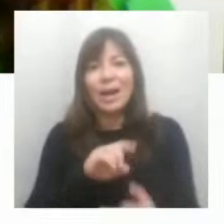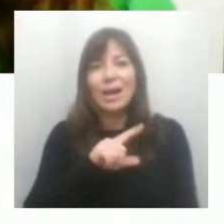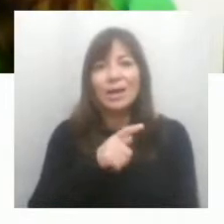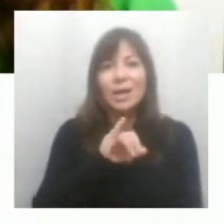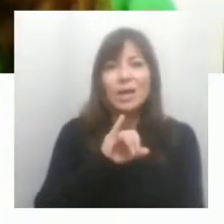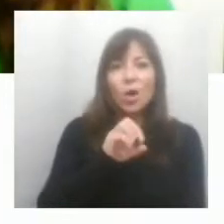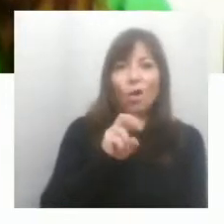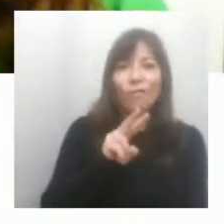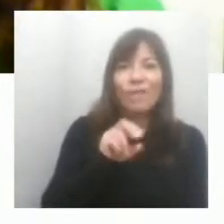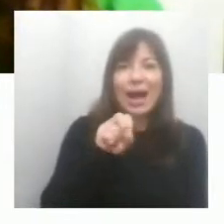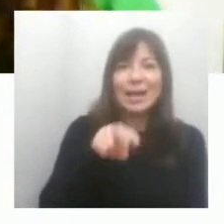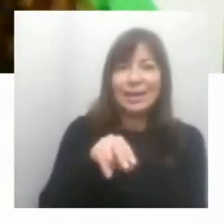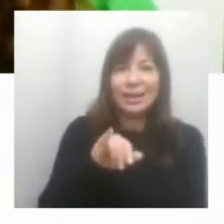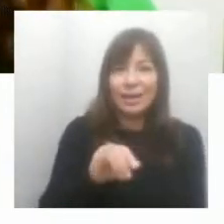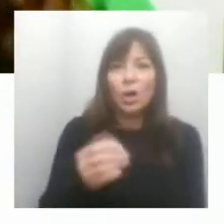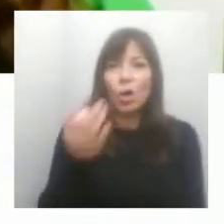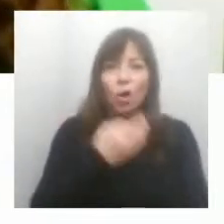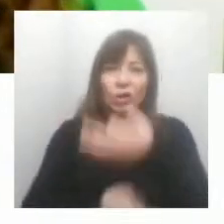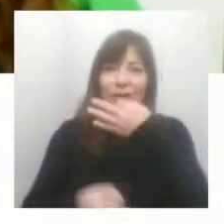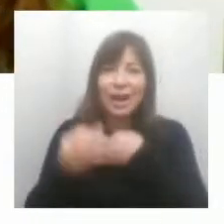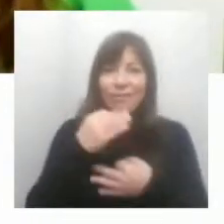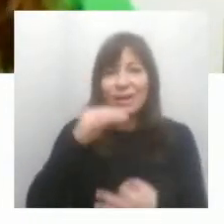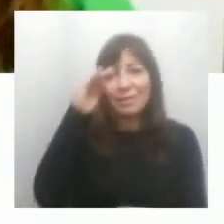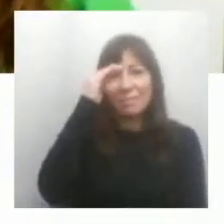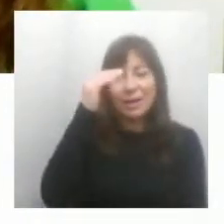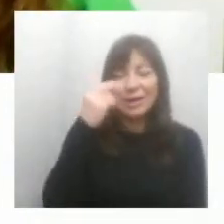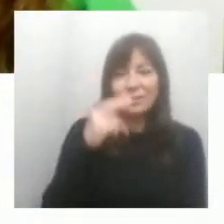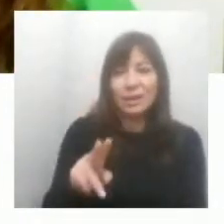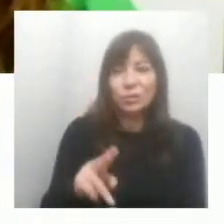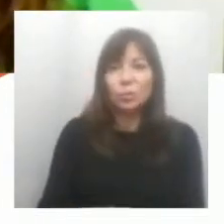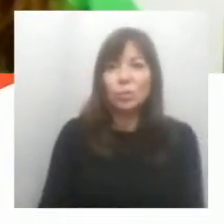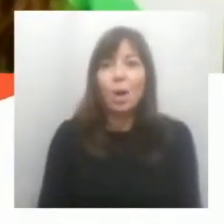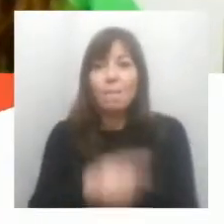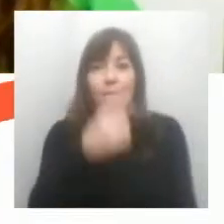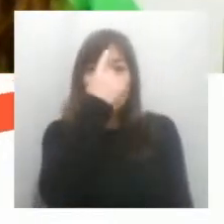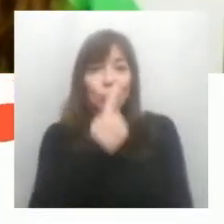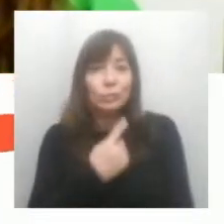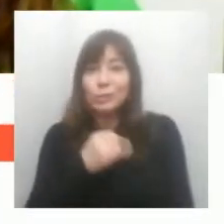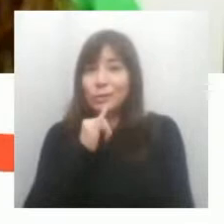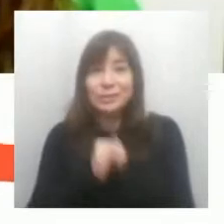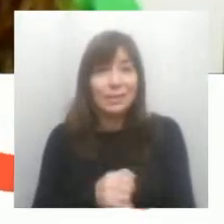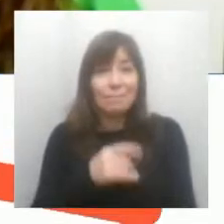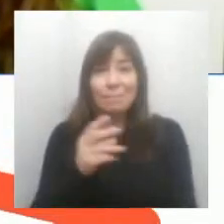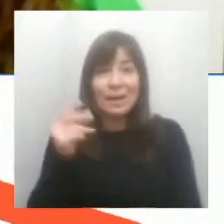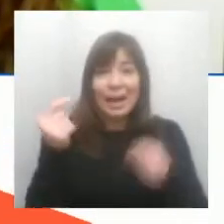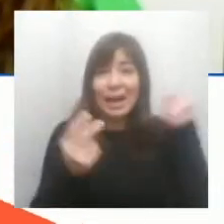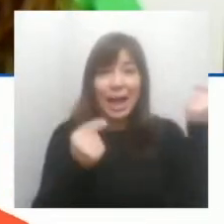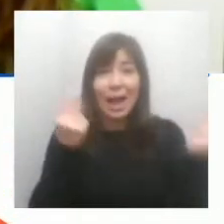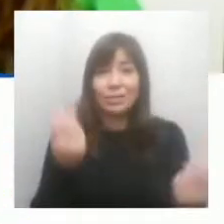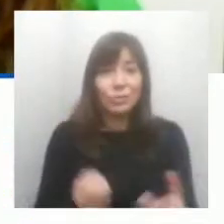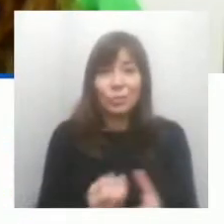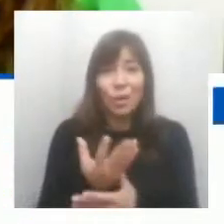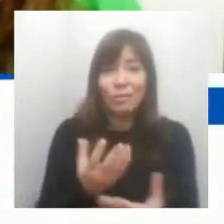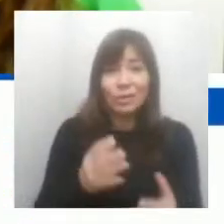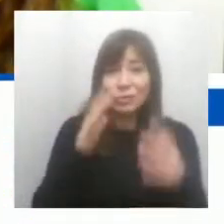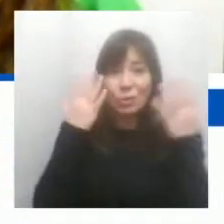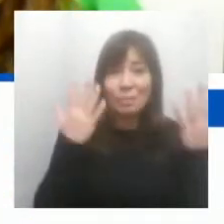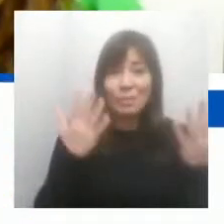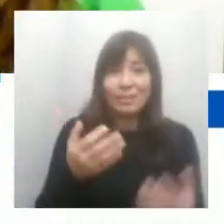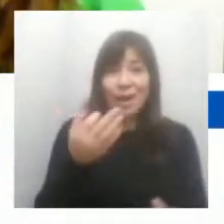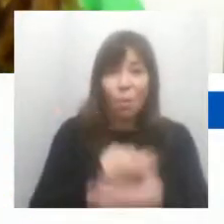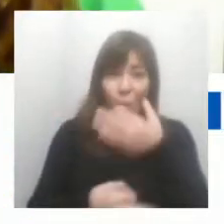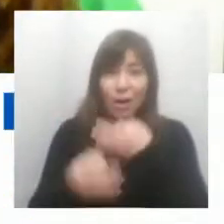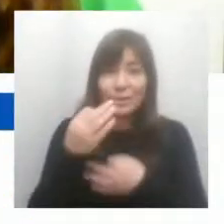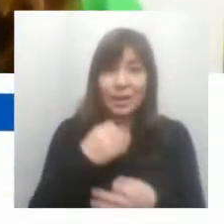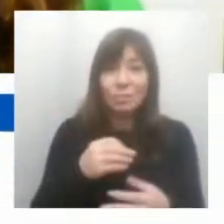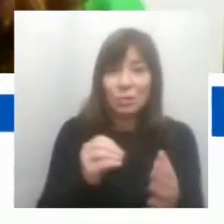su experiencia con la casa sísmica. Sí, Pame, oye, el museo siempre está creando cosas nuevas, siempre nos sorprende. Así que cuéntame un poco más, que no, ¿en qué más nos